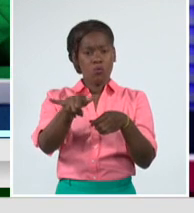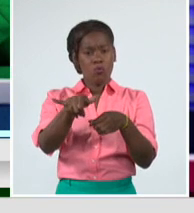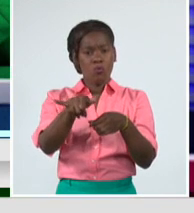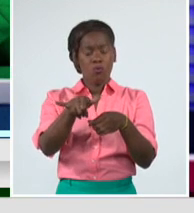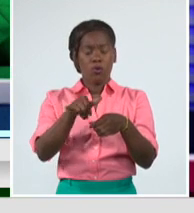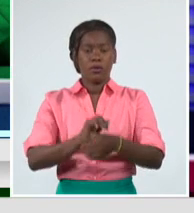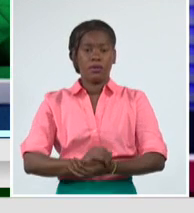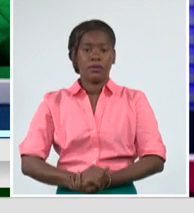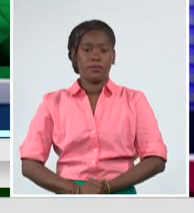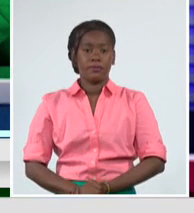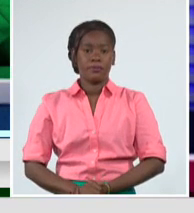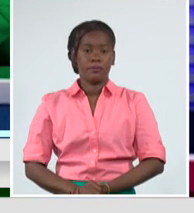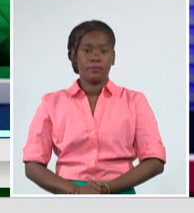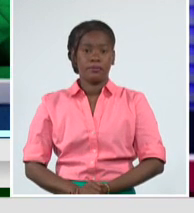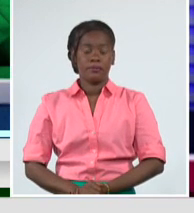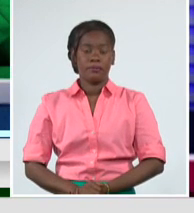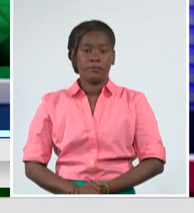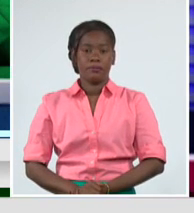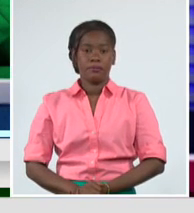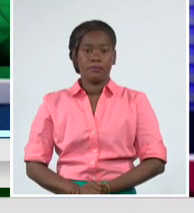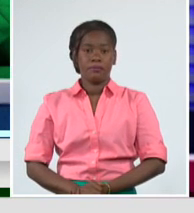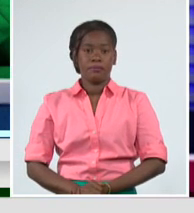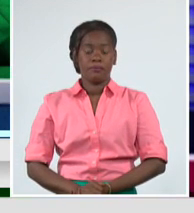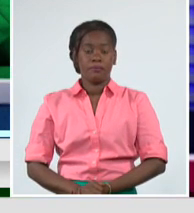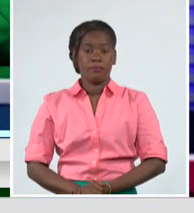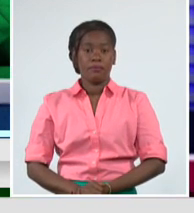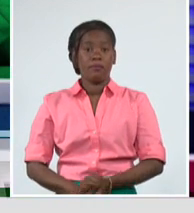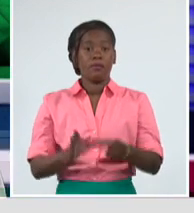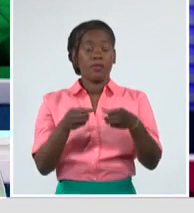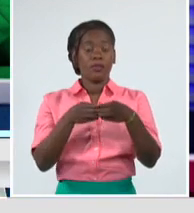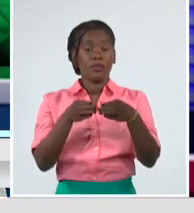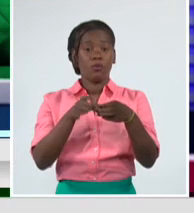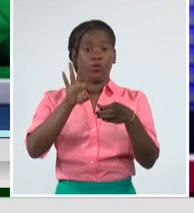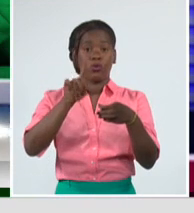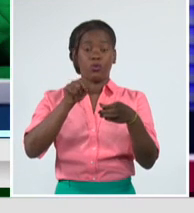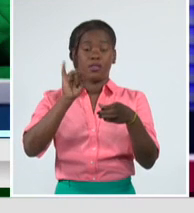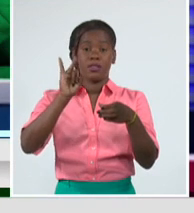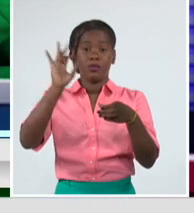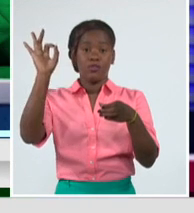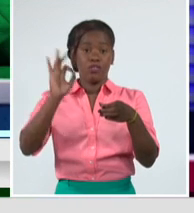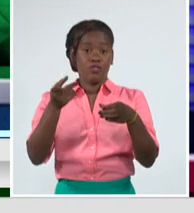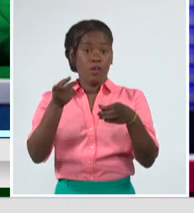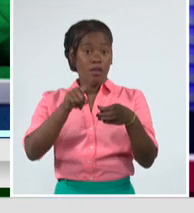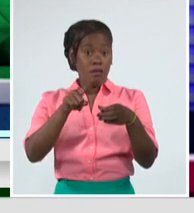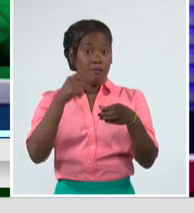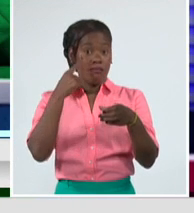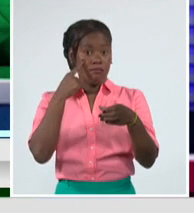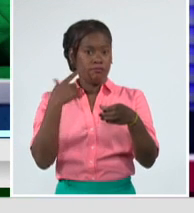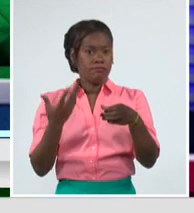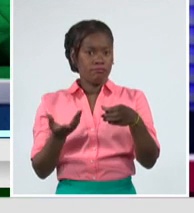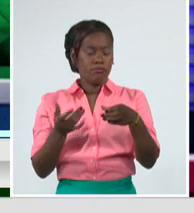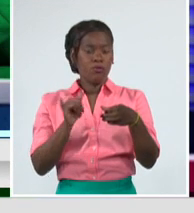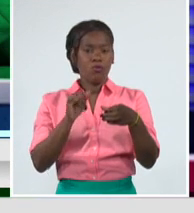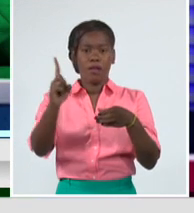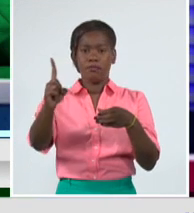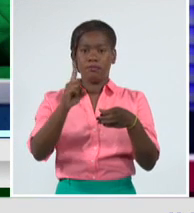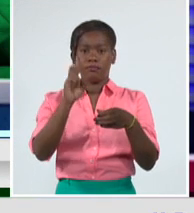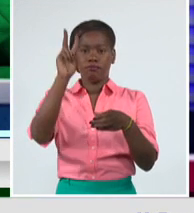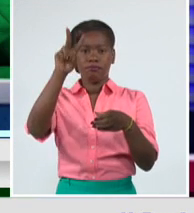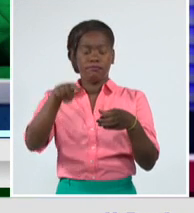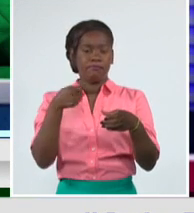le había informado, el 4,7% de los diagnosticados ayer en Cuba, totalmente asintomáticos de la